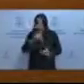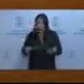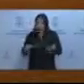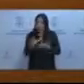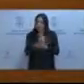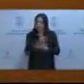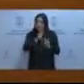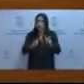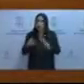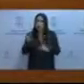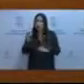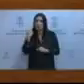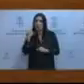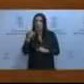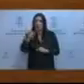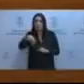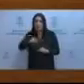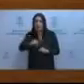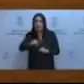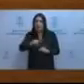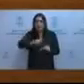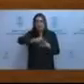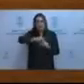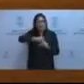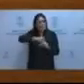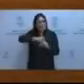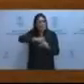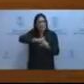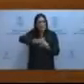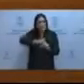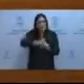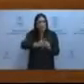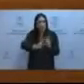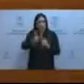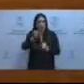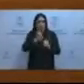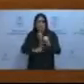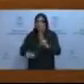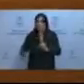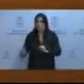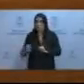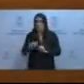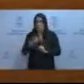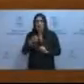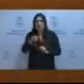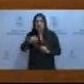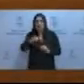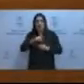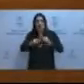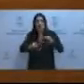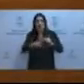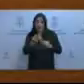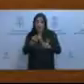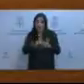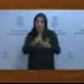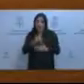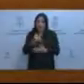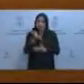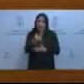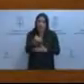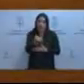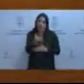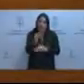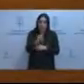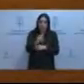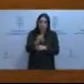los pensionistas son los que están soportando la mayor presión económica de la crisis y manteniendo a sus familias en muchos casos. Y esto